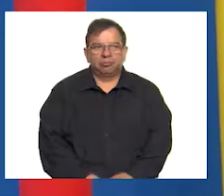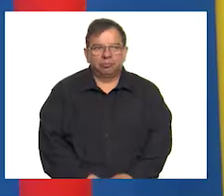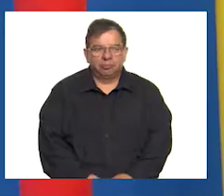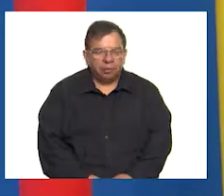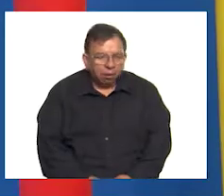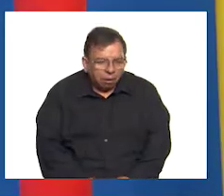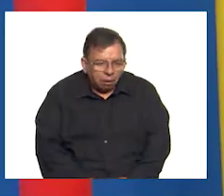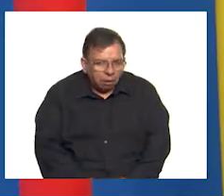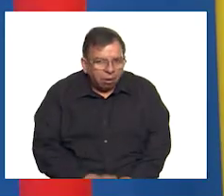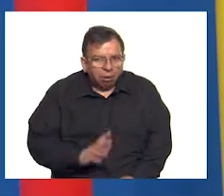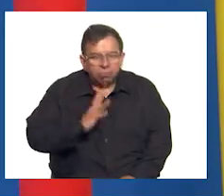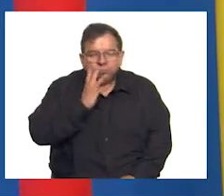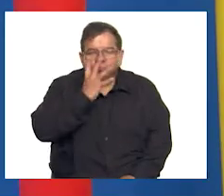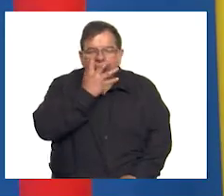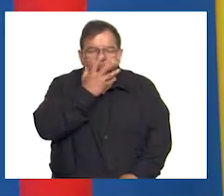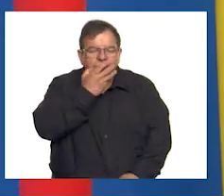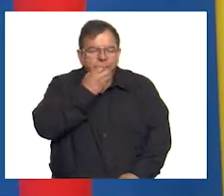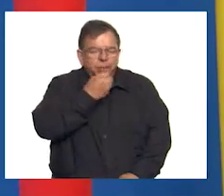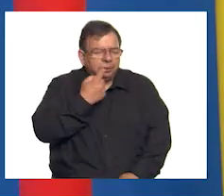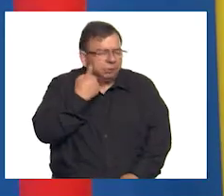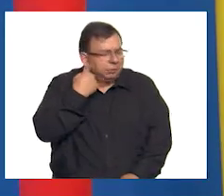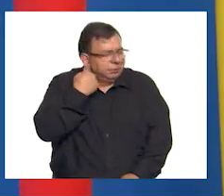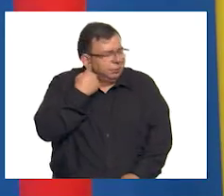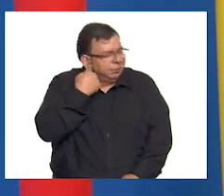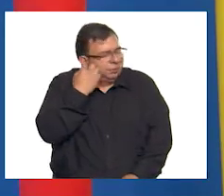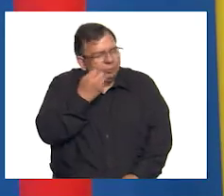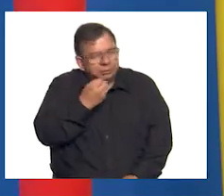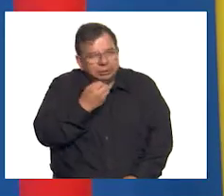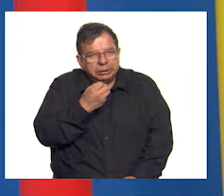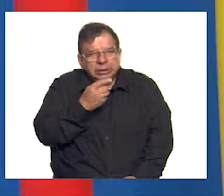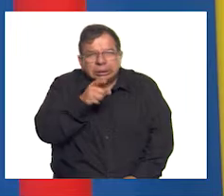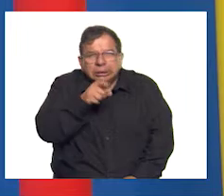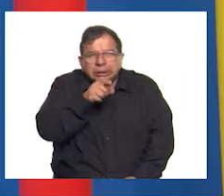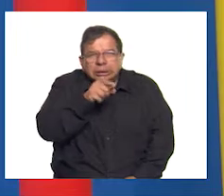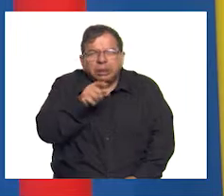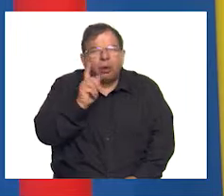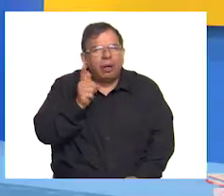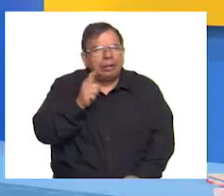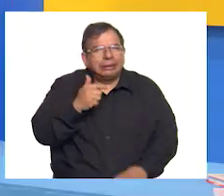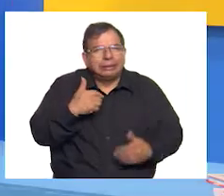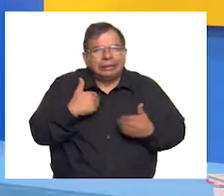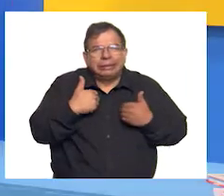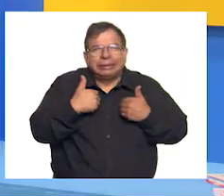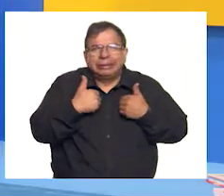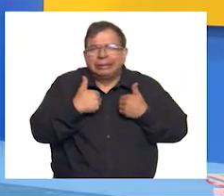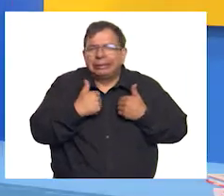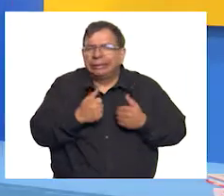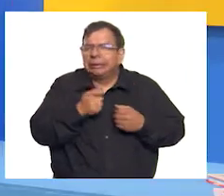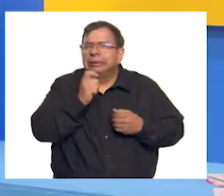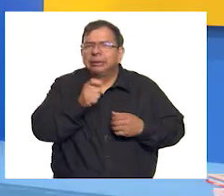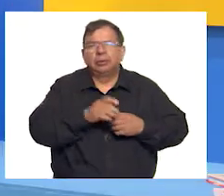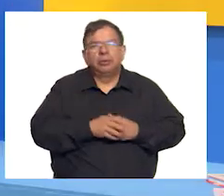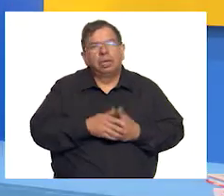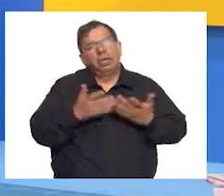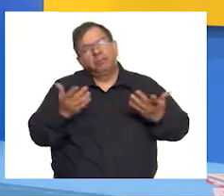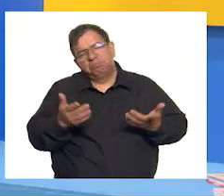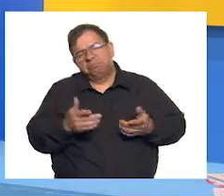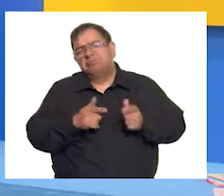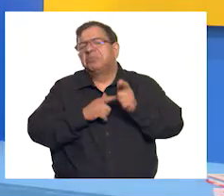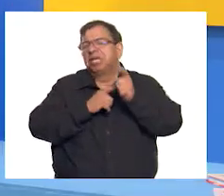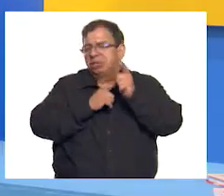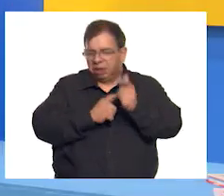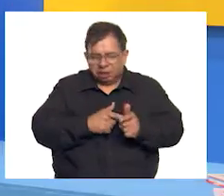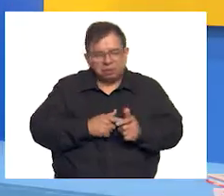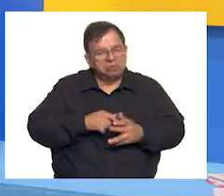Gaby, qué bonito suena y no sabes cuánto me gustaría poder entender qué es lo que dice. A mí también, pero seguiremos trabajando en